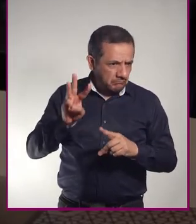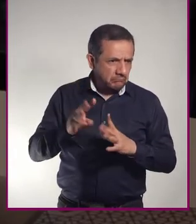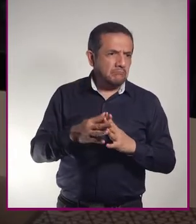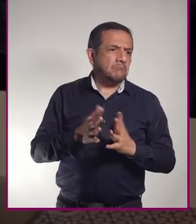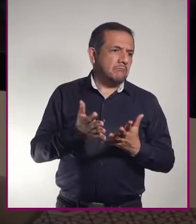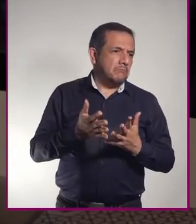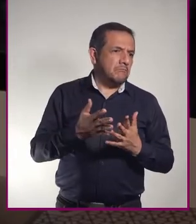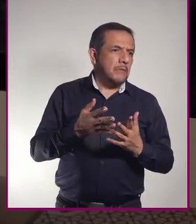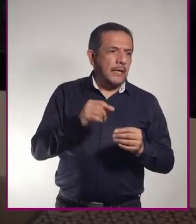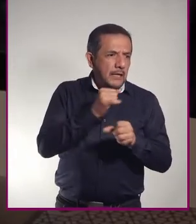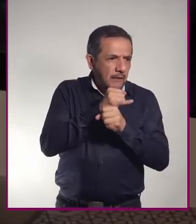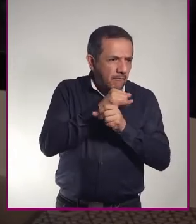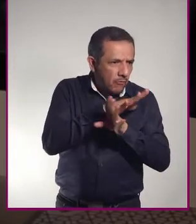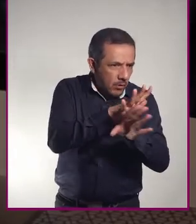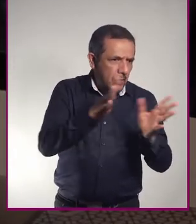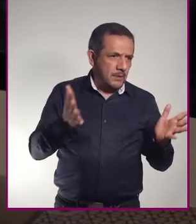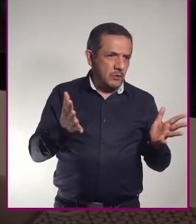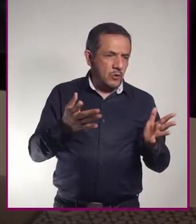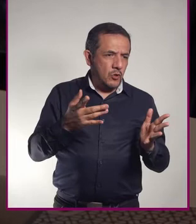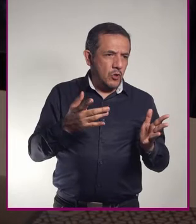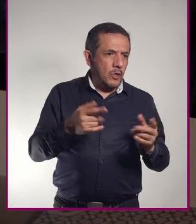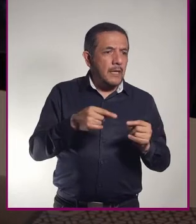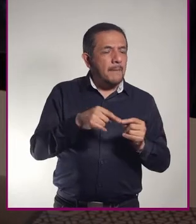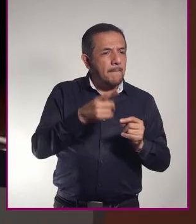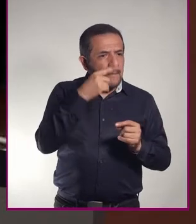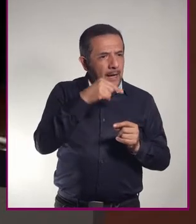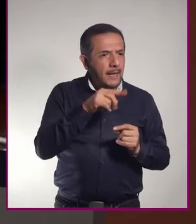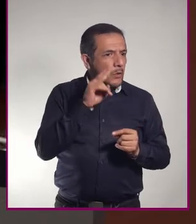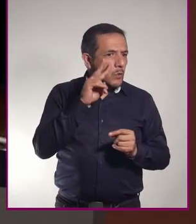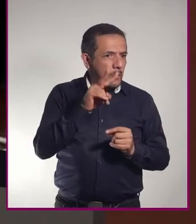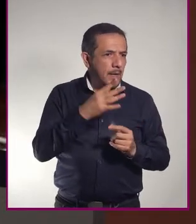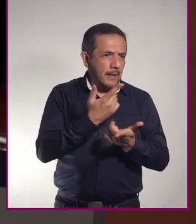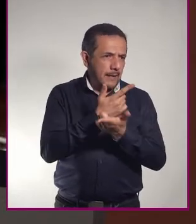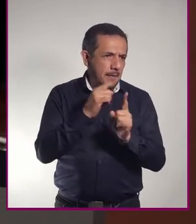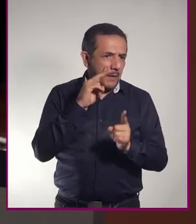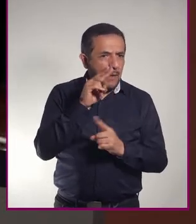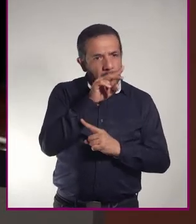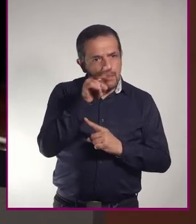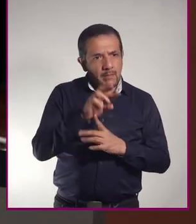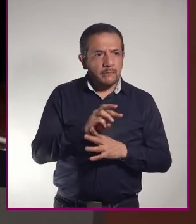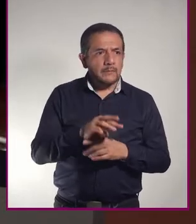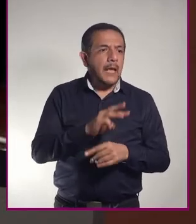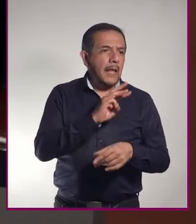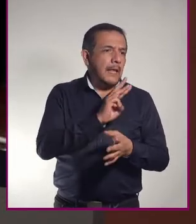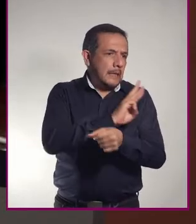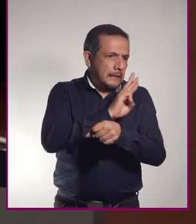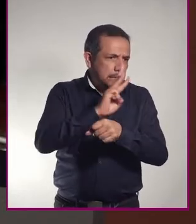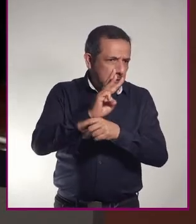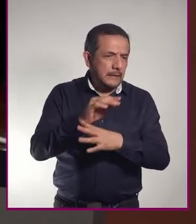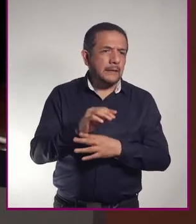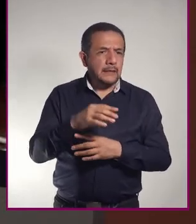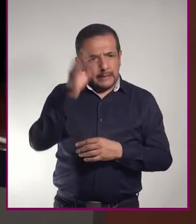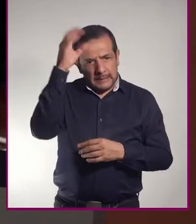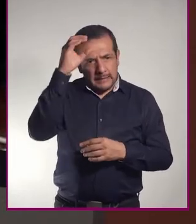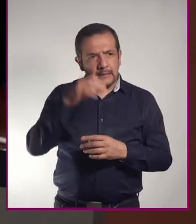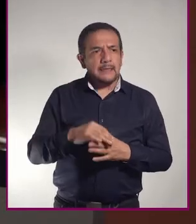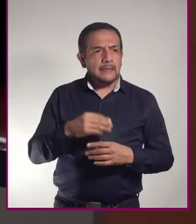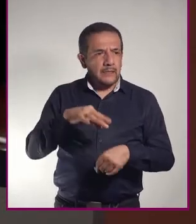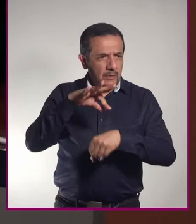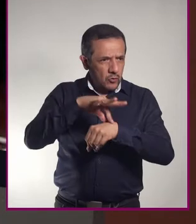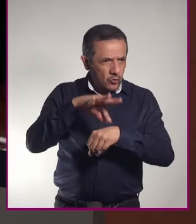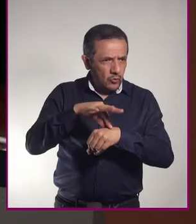la información de libre acceso en el portal del Instituto Nacional de Ciencias Médicas y